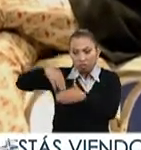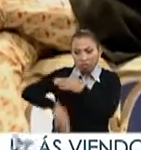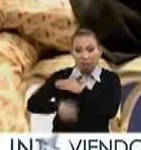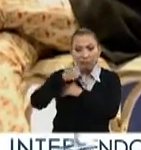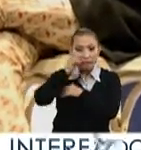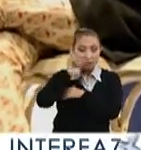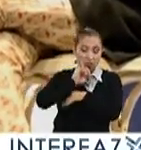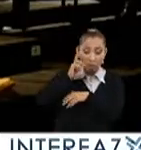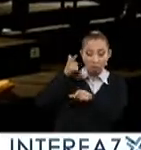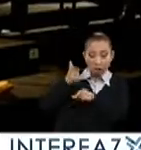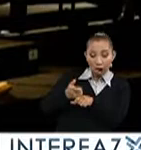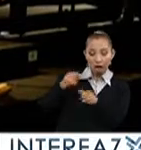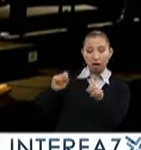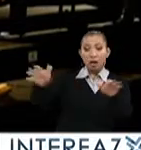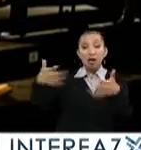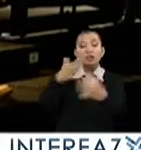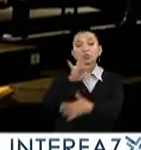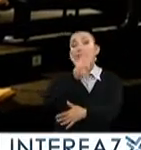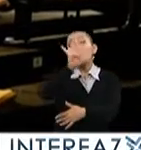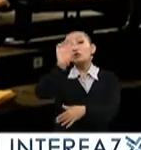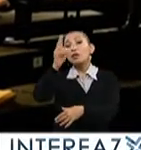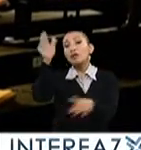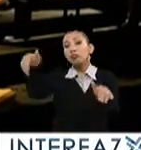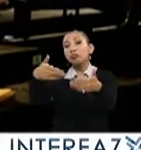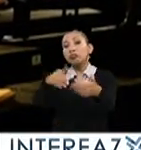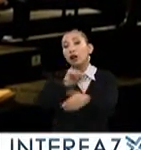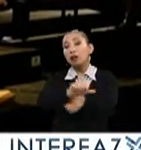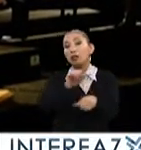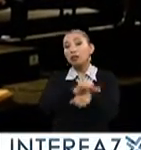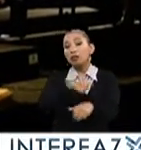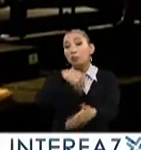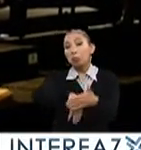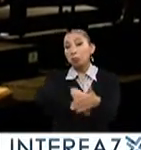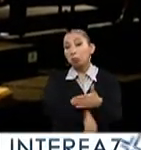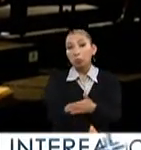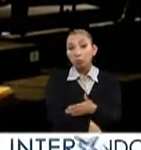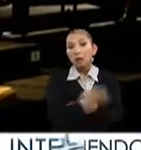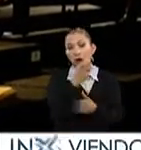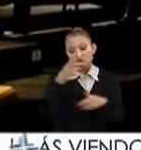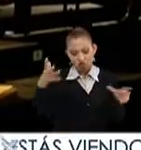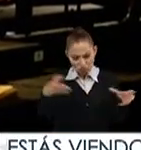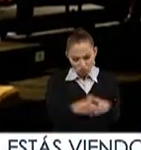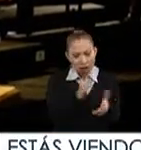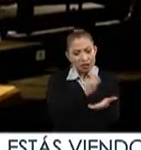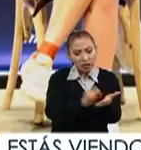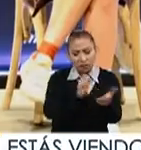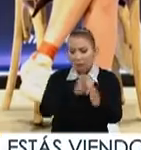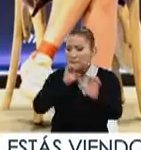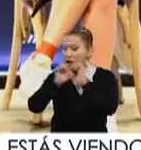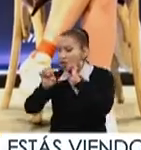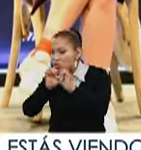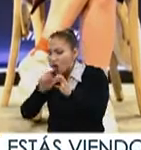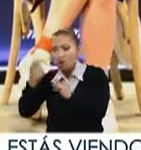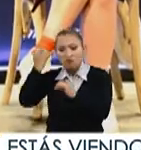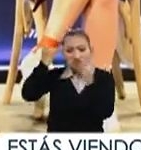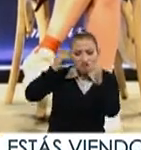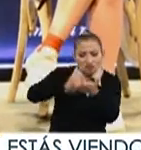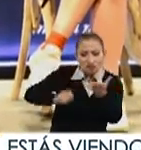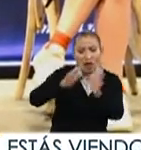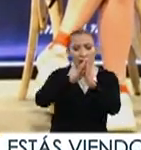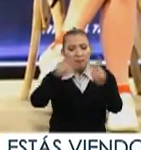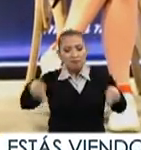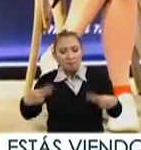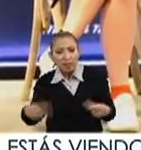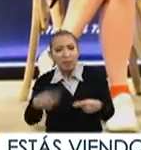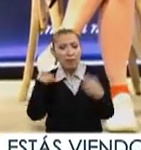acuerdo con la escritora, se van a cerrar 54 universidades en Argentina. Por lo que se unieron escritores, periodistas, autores,